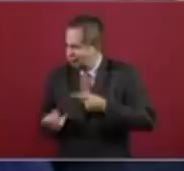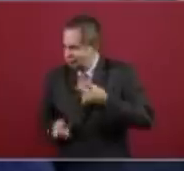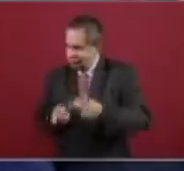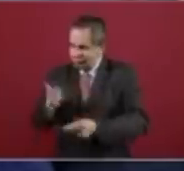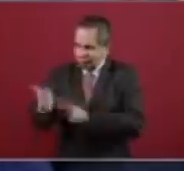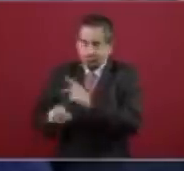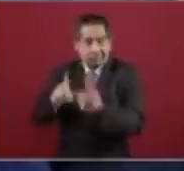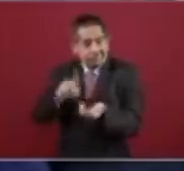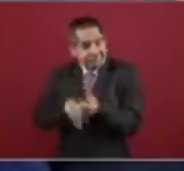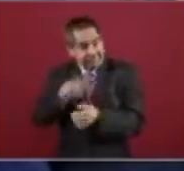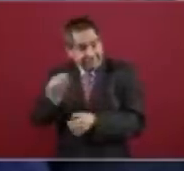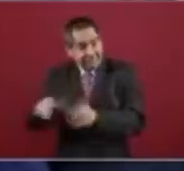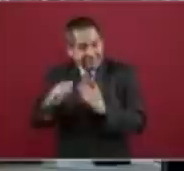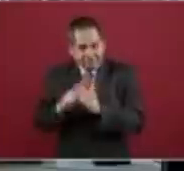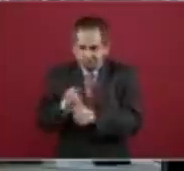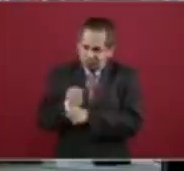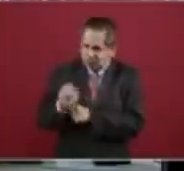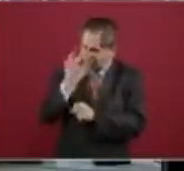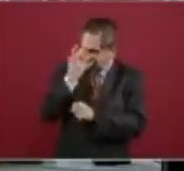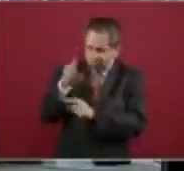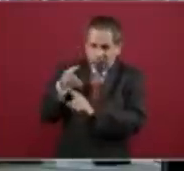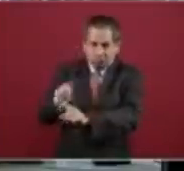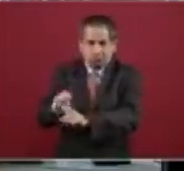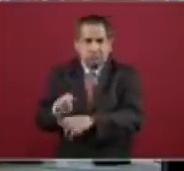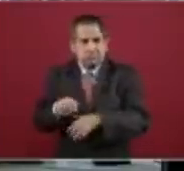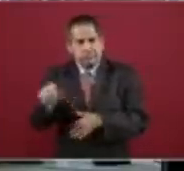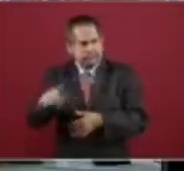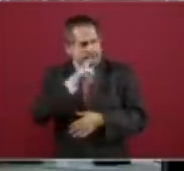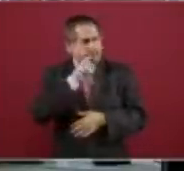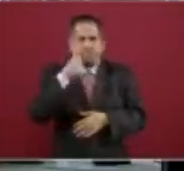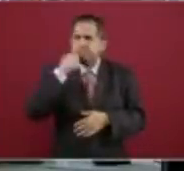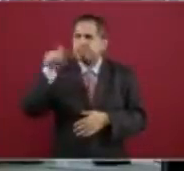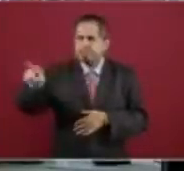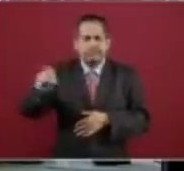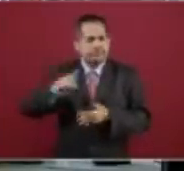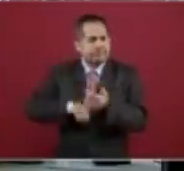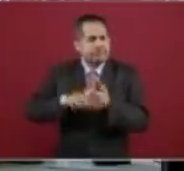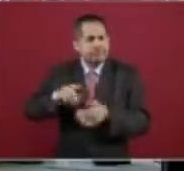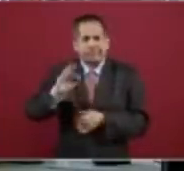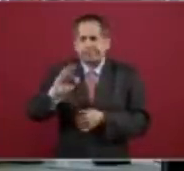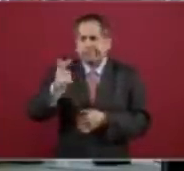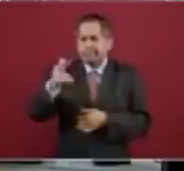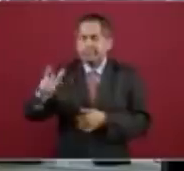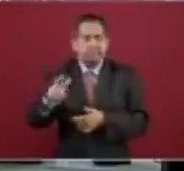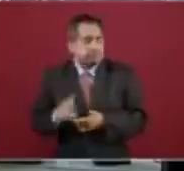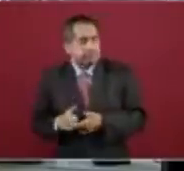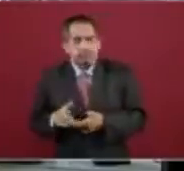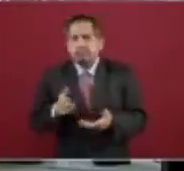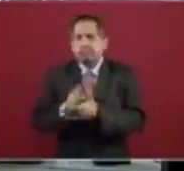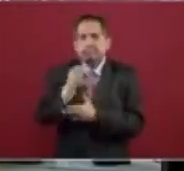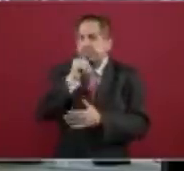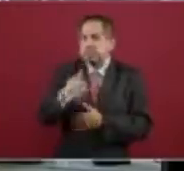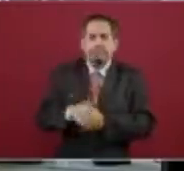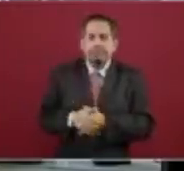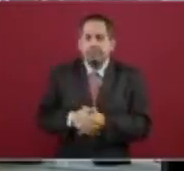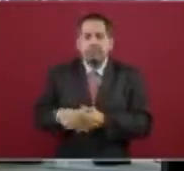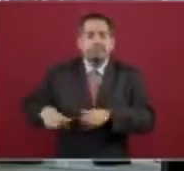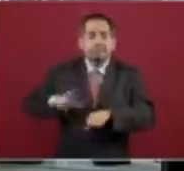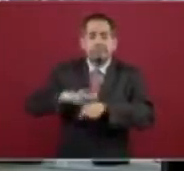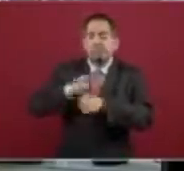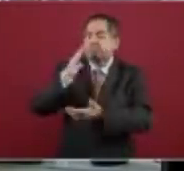en su propia casa. La periodista también ha denunciado en la Fiscalía General, cosa que no procede por intervención del